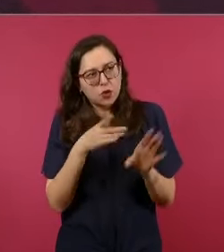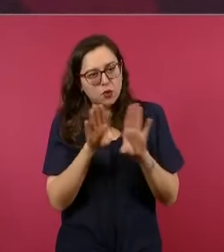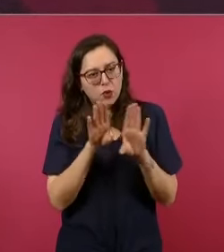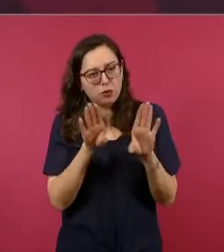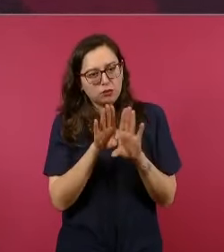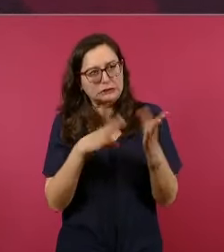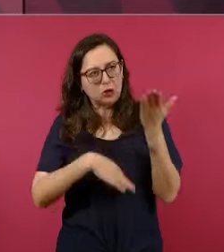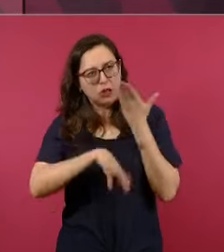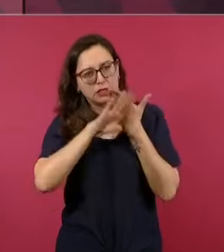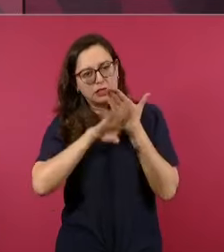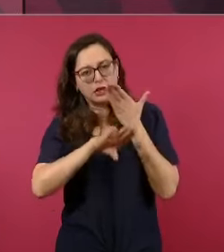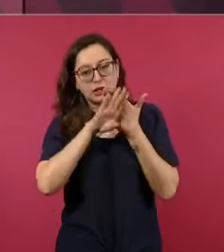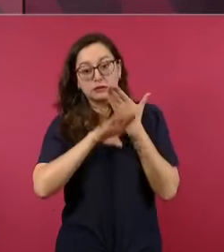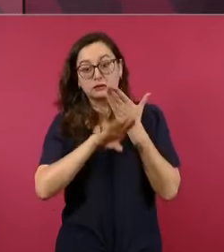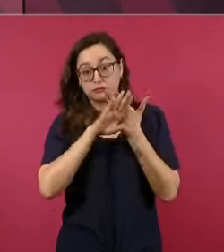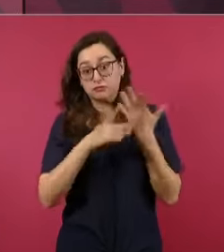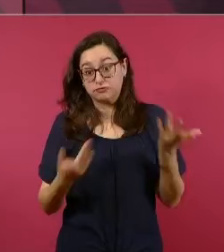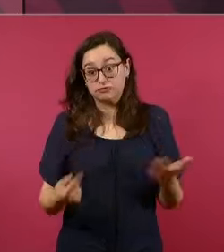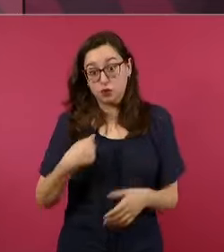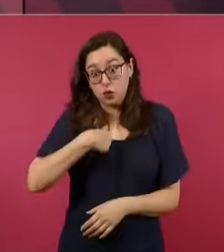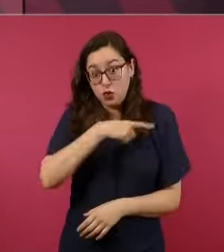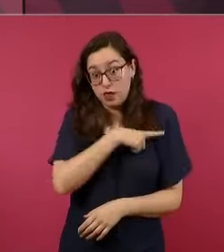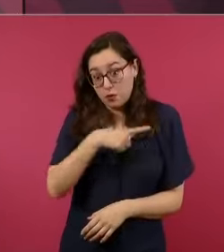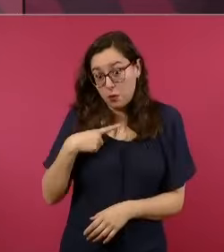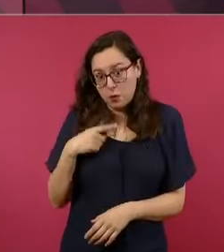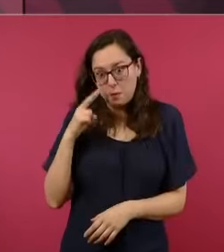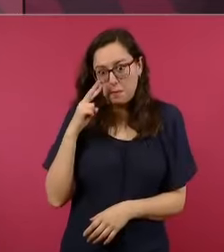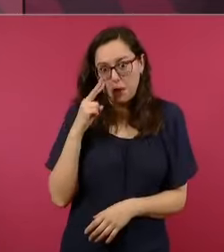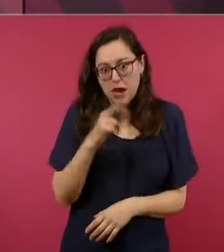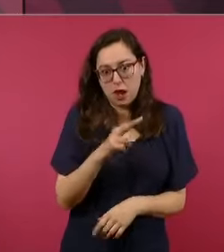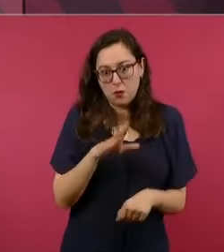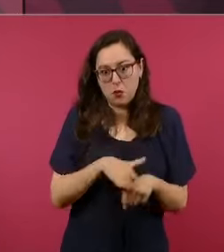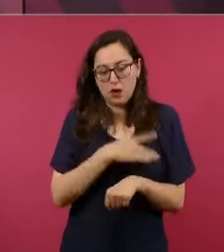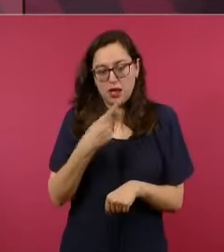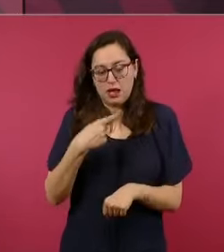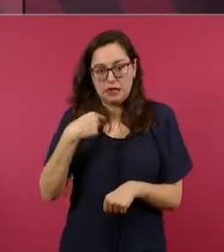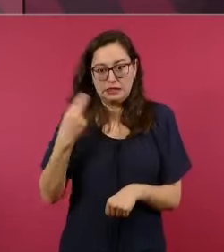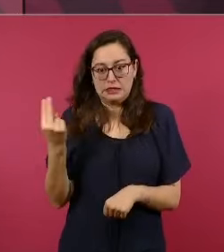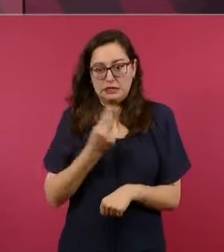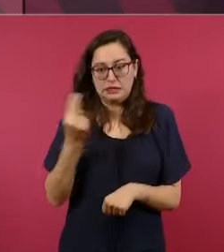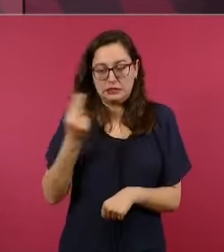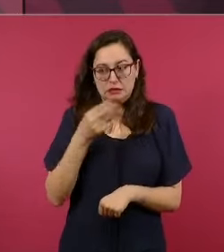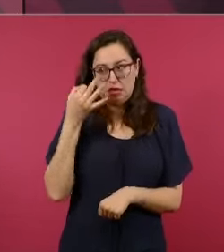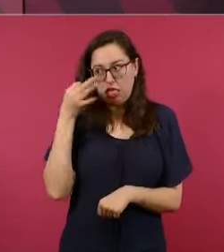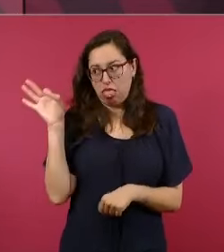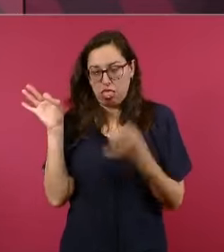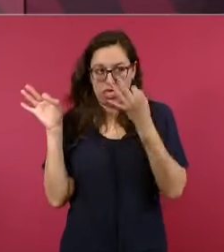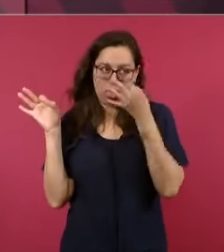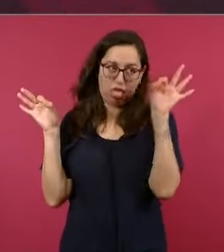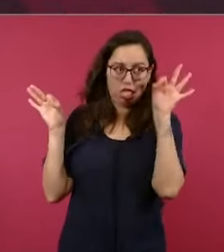nosotros Porque tengo que estar con un al gato y otro al garabato